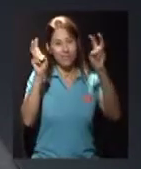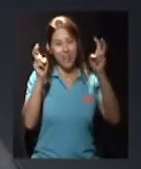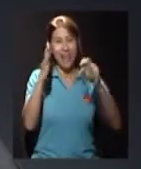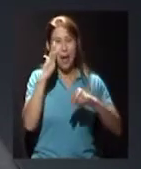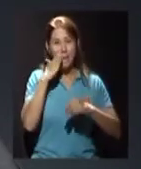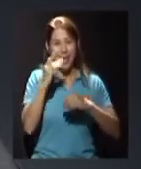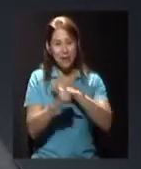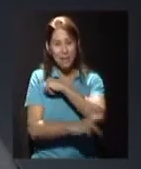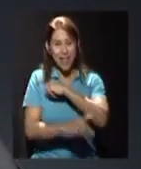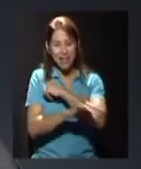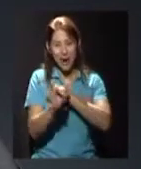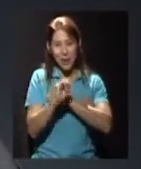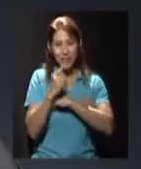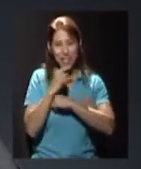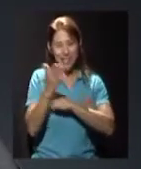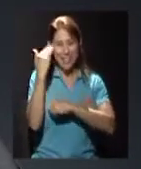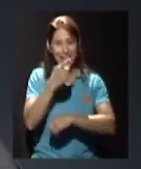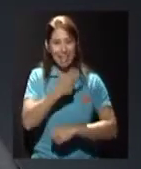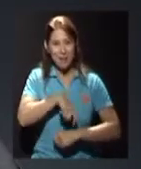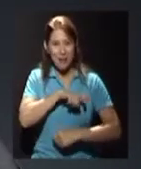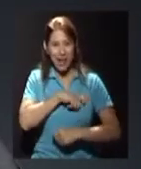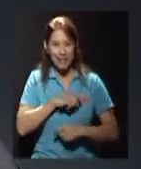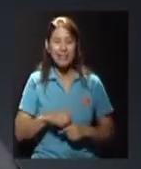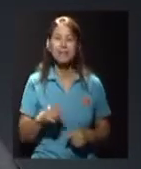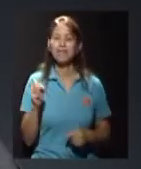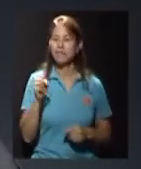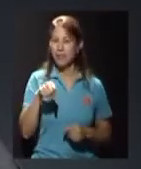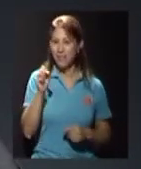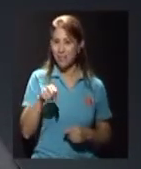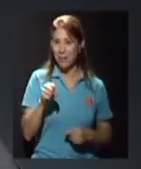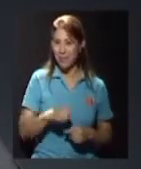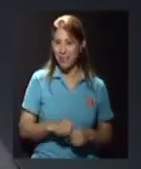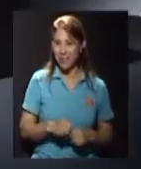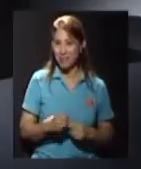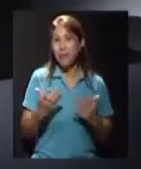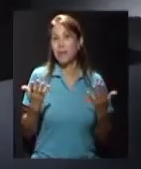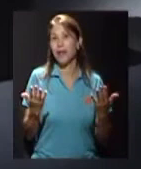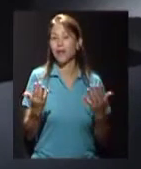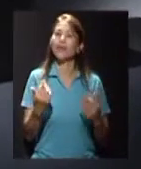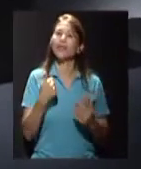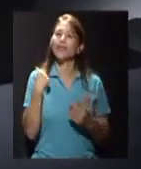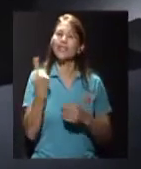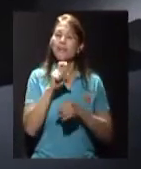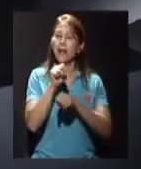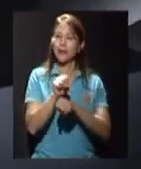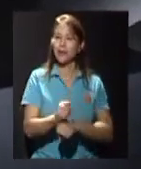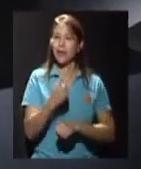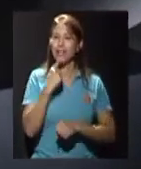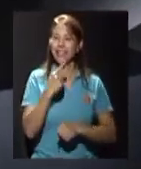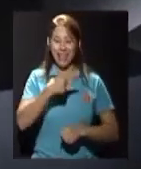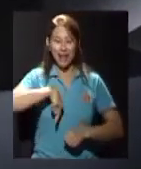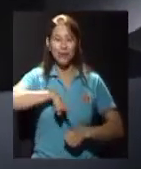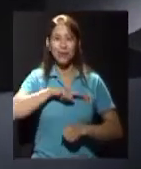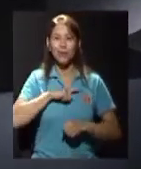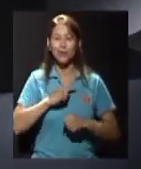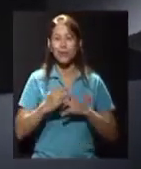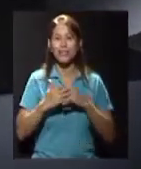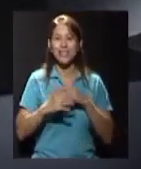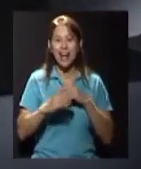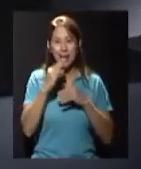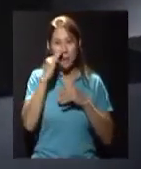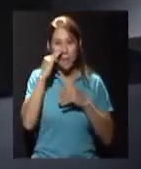decía efectivamente sobra decir que somos yo suelo decir de sangre morada nosotros